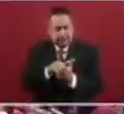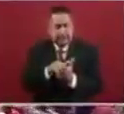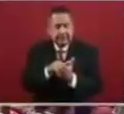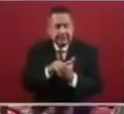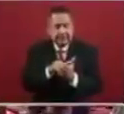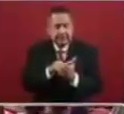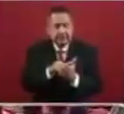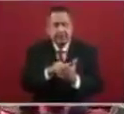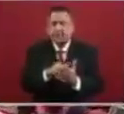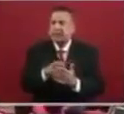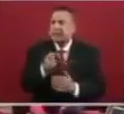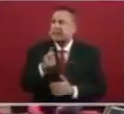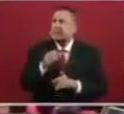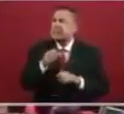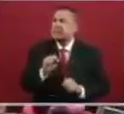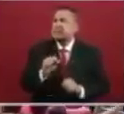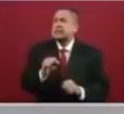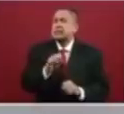casi